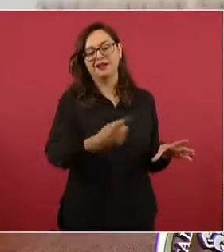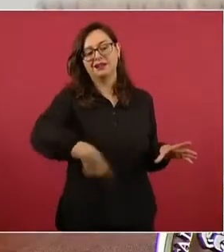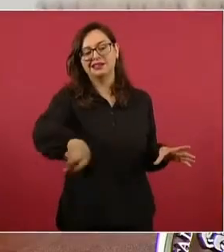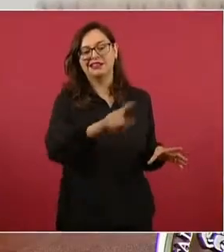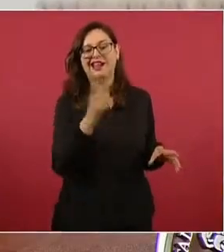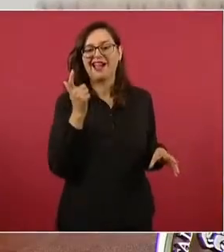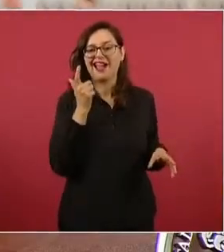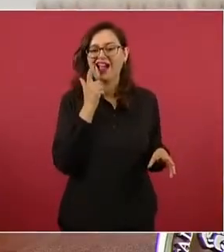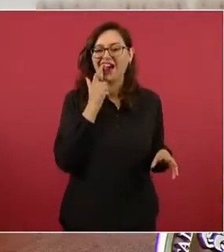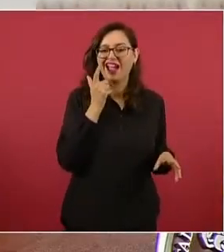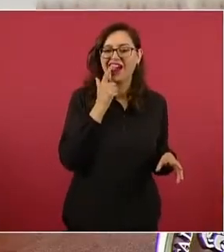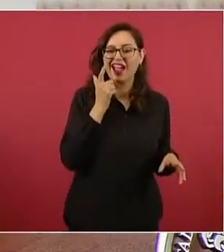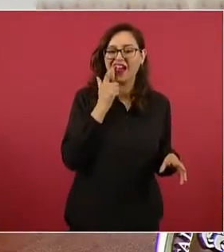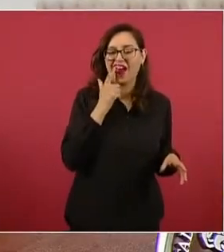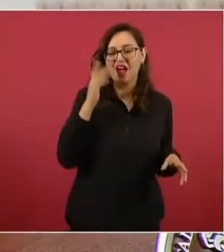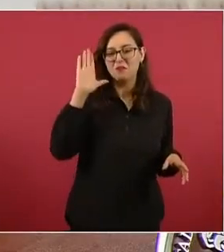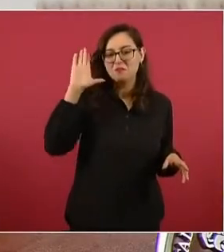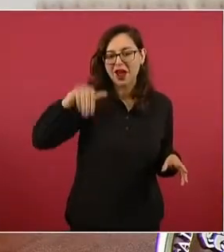para justificar